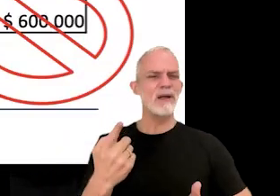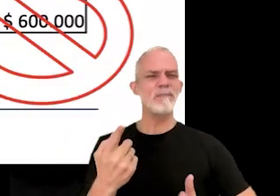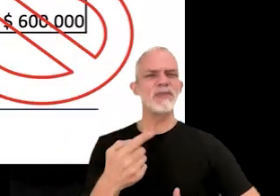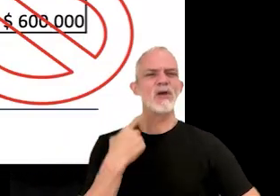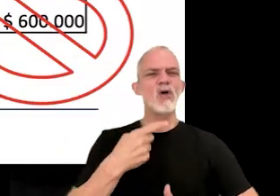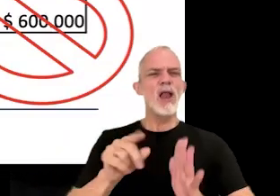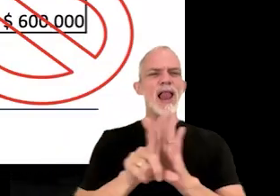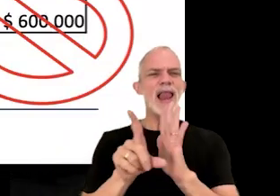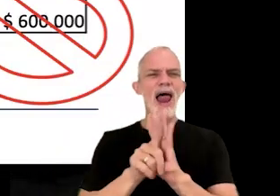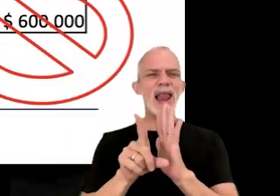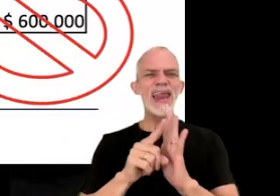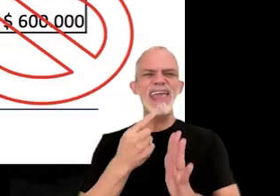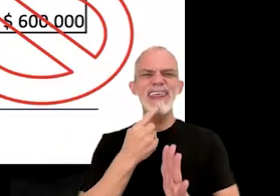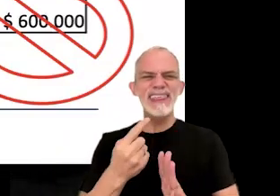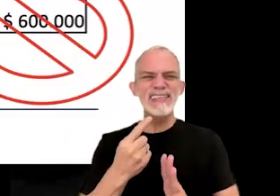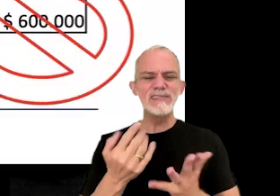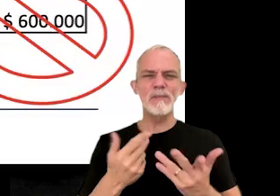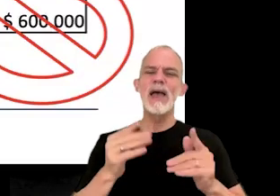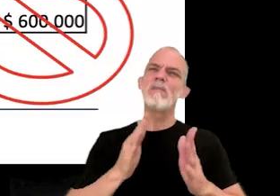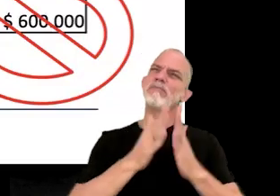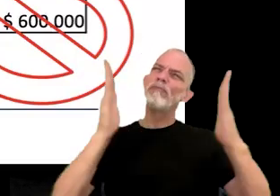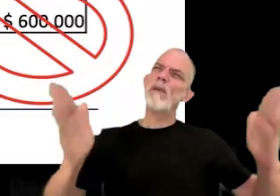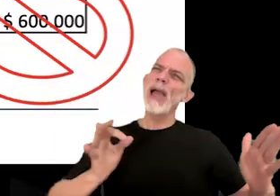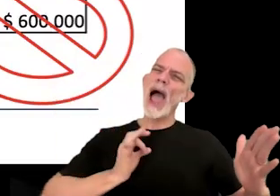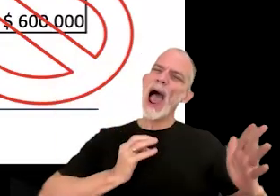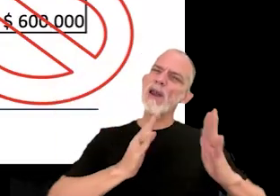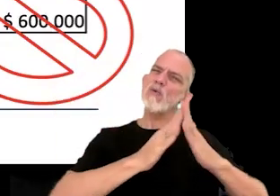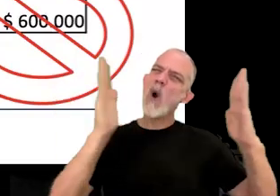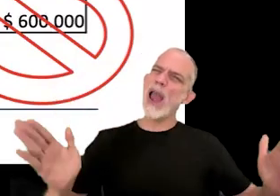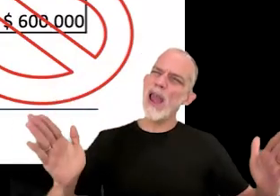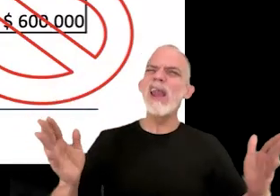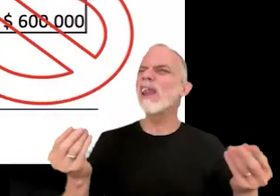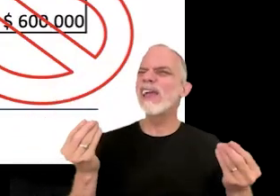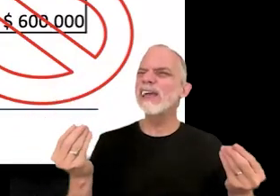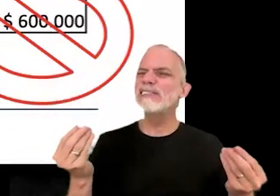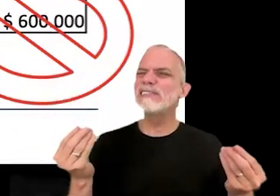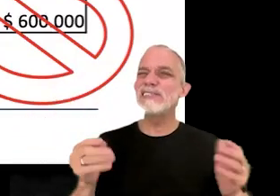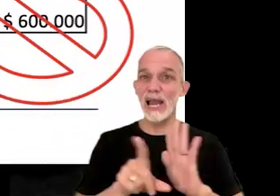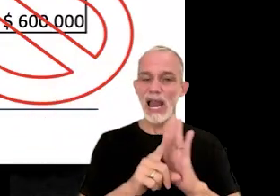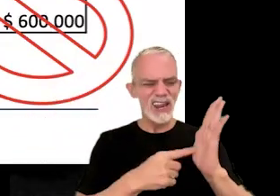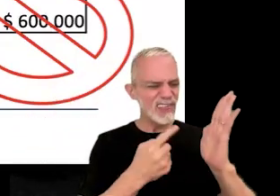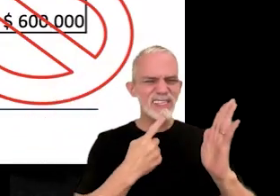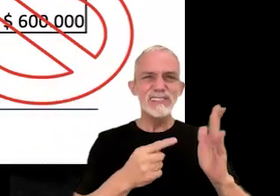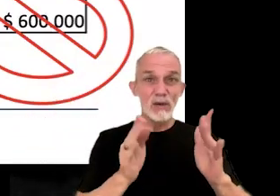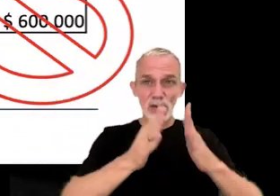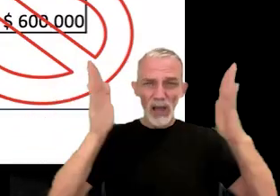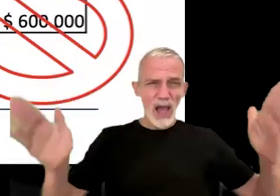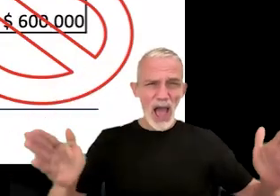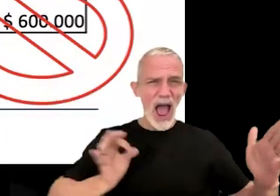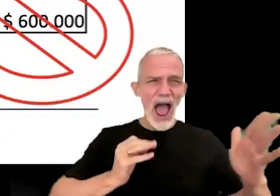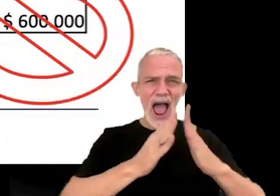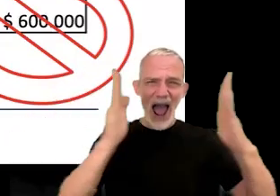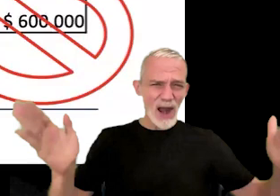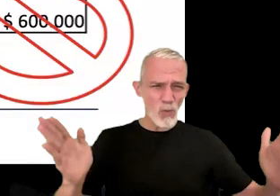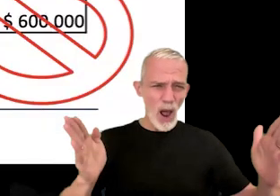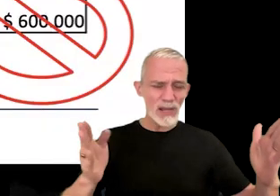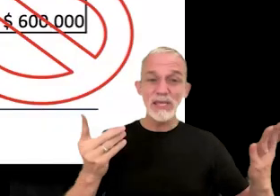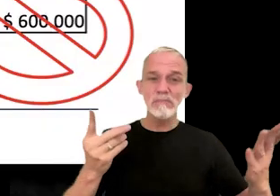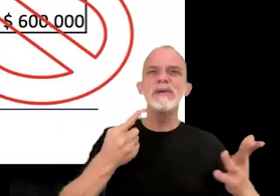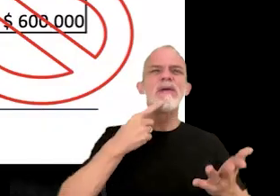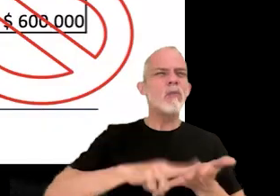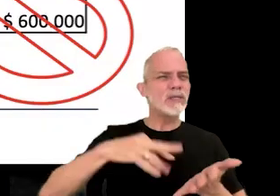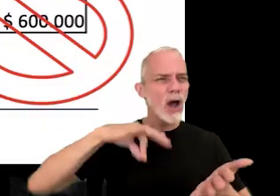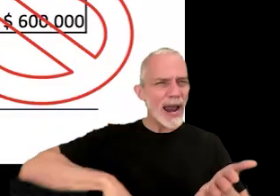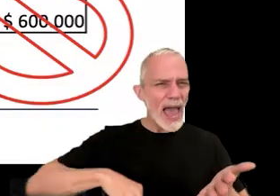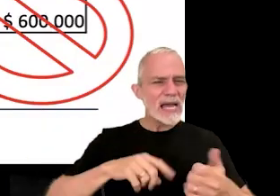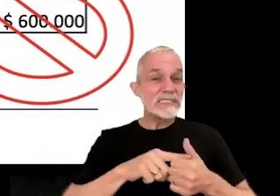ley dice ejercicio anual, ¿a qué se refiere? ¿Al periodo anual de ganancias,